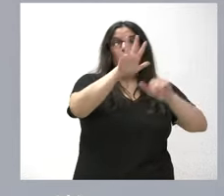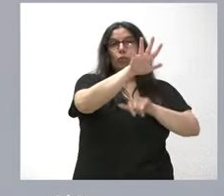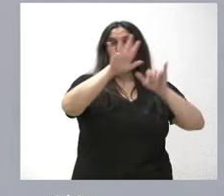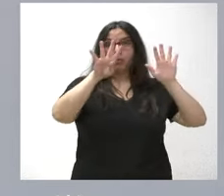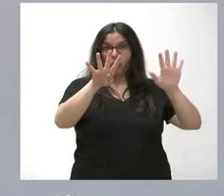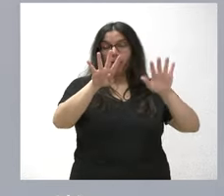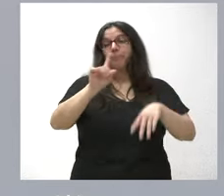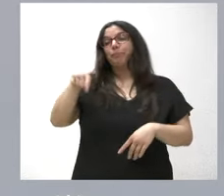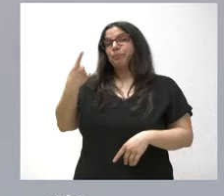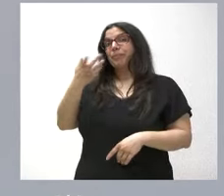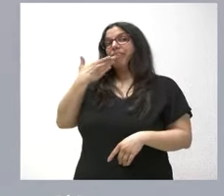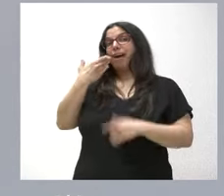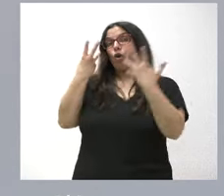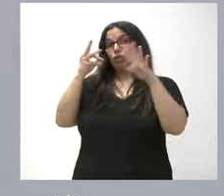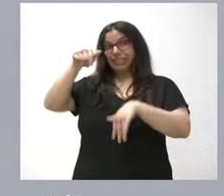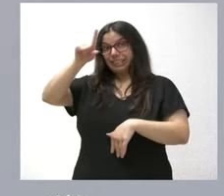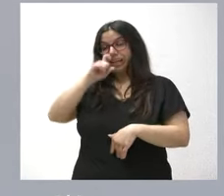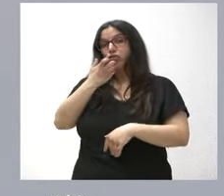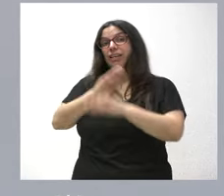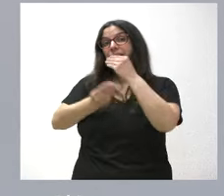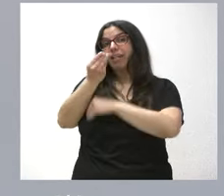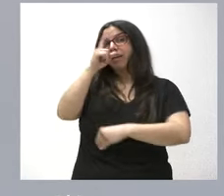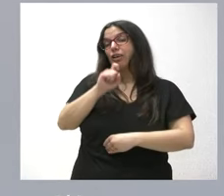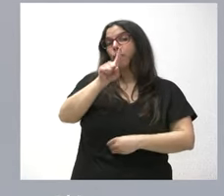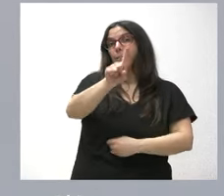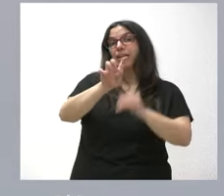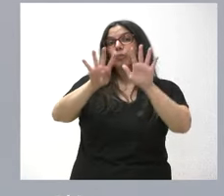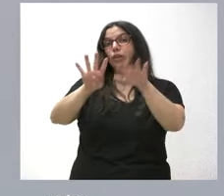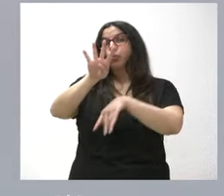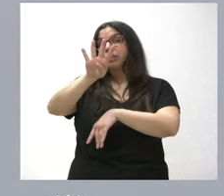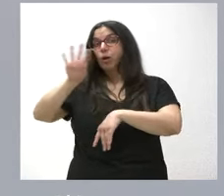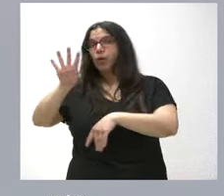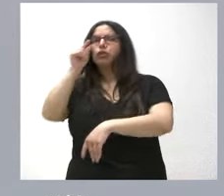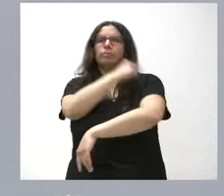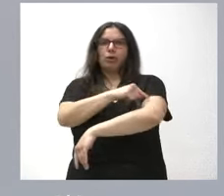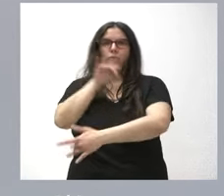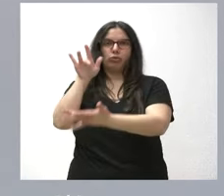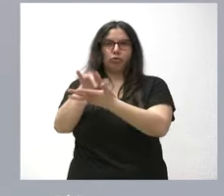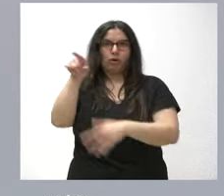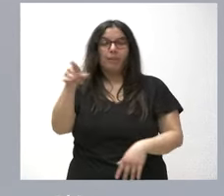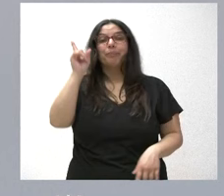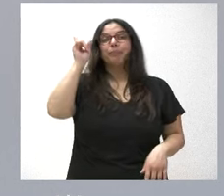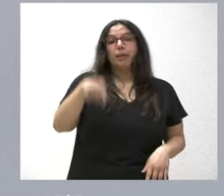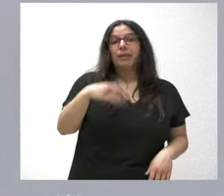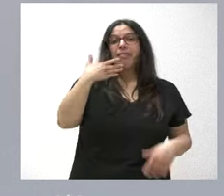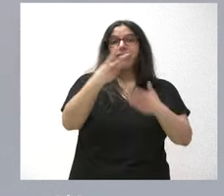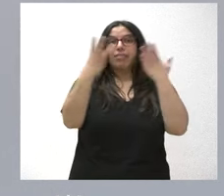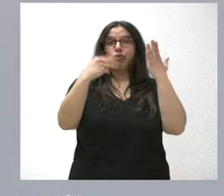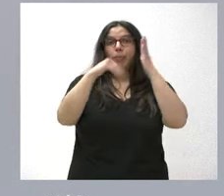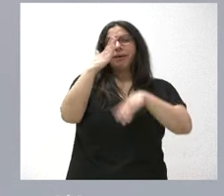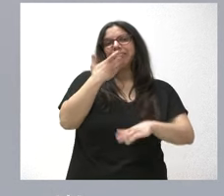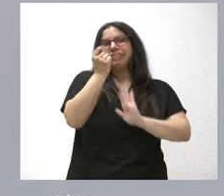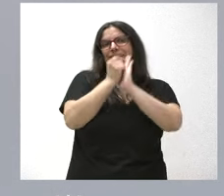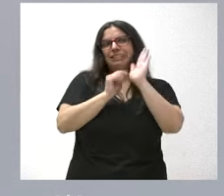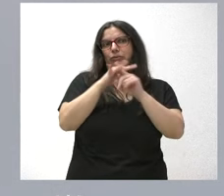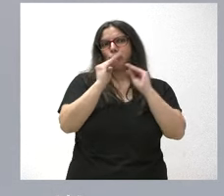1959, y las que cumplen 80 años, las nacidas en 1944, así como las personas mayores de 18 años con condiciones de